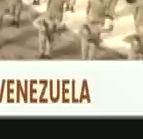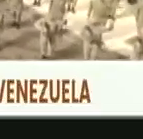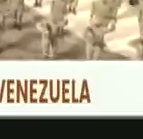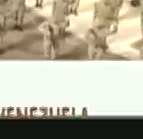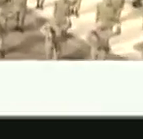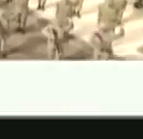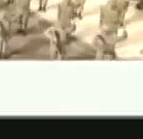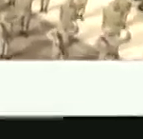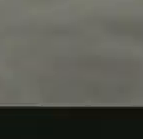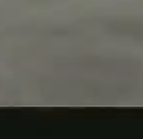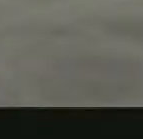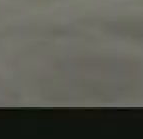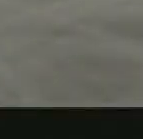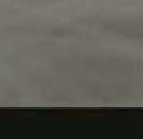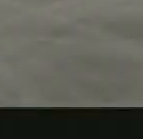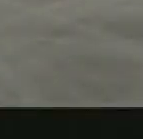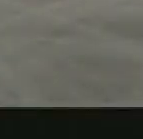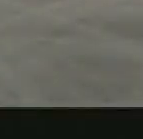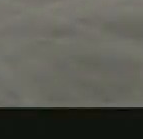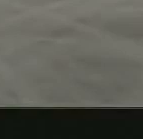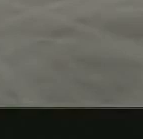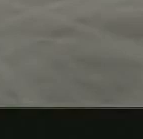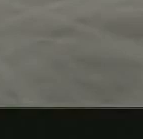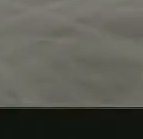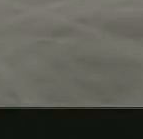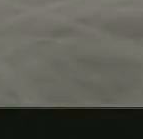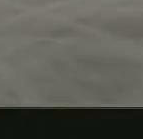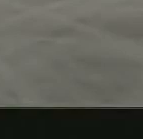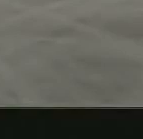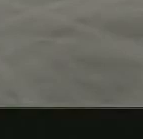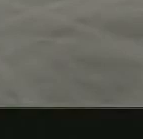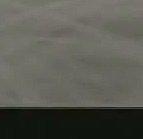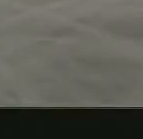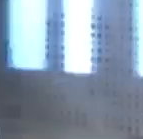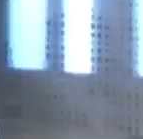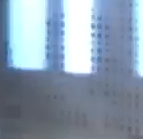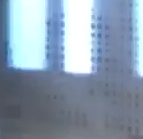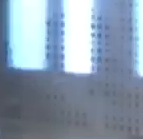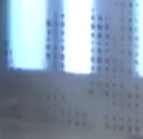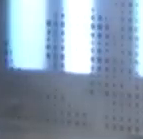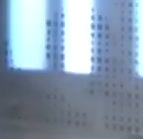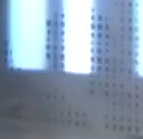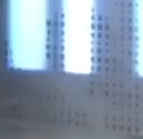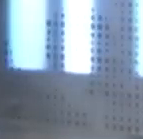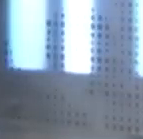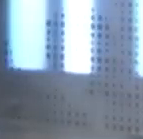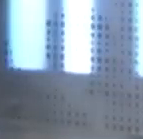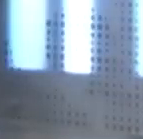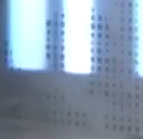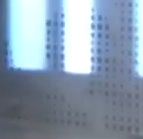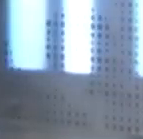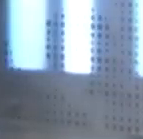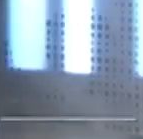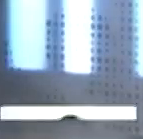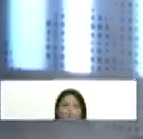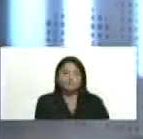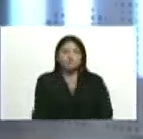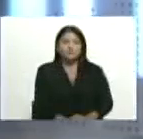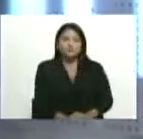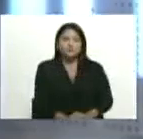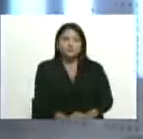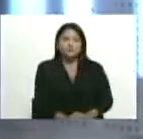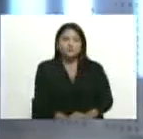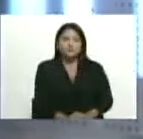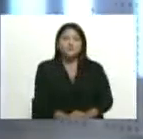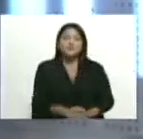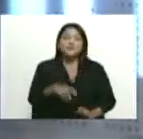patria sigue! ¡Venceremos! ¡Venceremos! La fuerza de los llaneros, de las llaneras, en toda esa